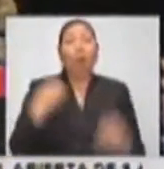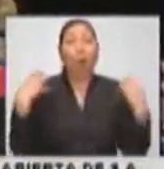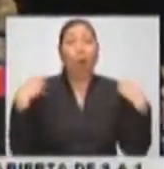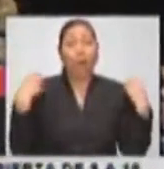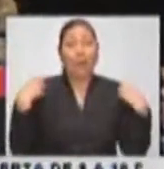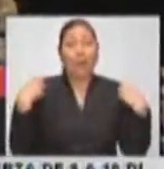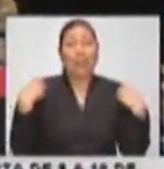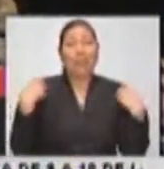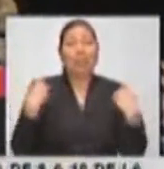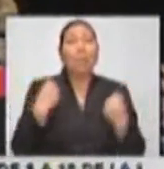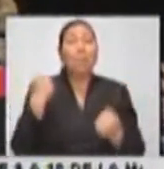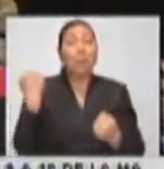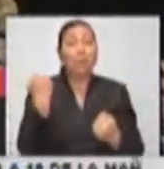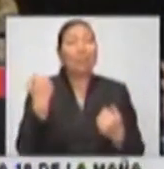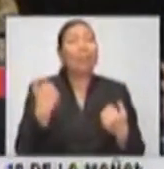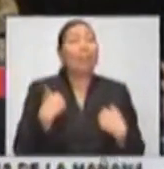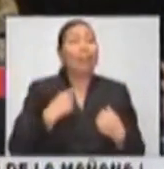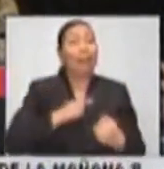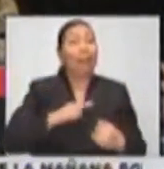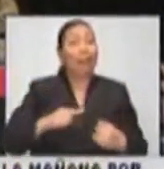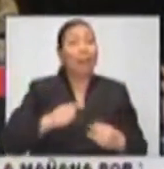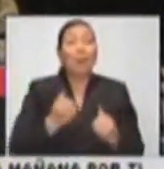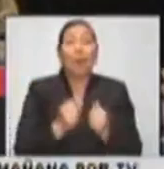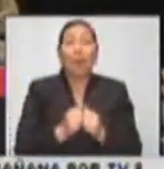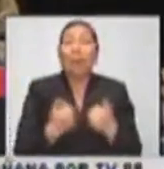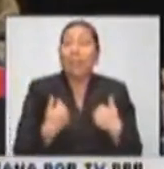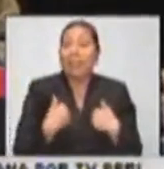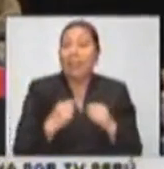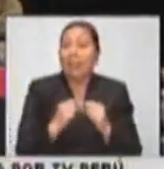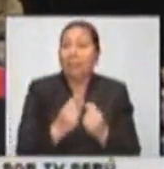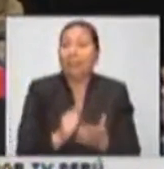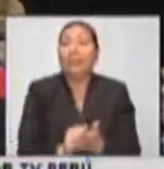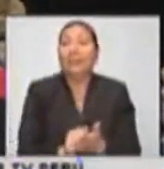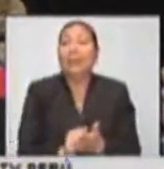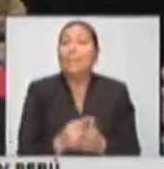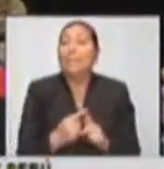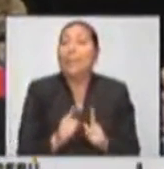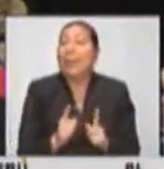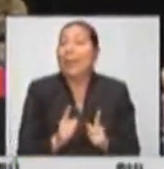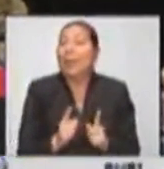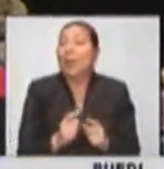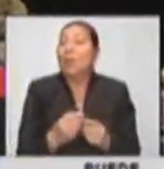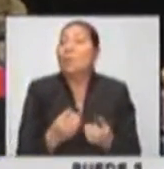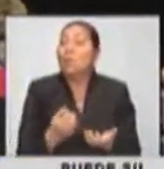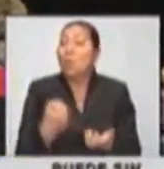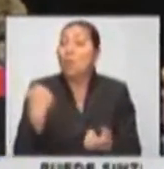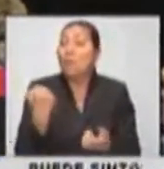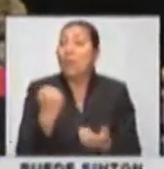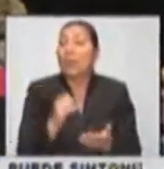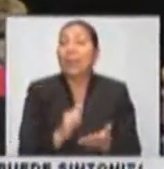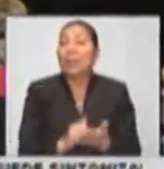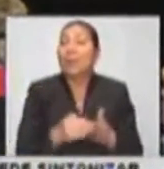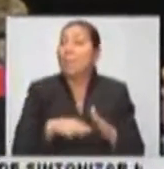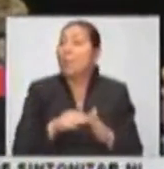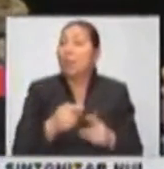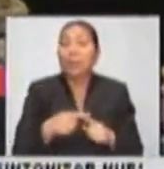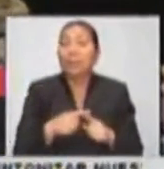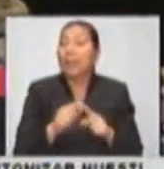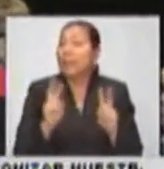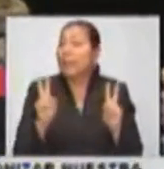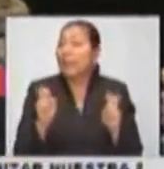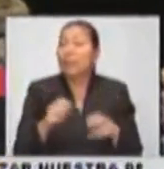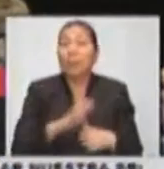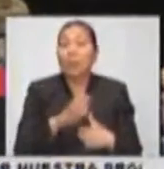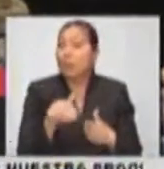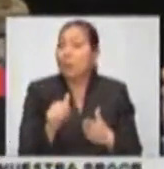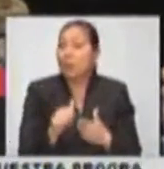del secretario, que son muy fuertes porque tiene una jefe de gabinete con la que también tenemos mucha discusión, que es muy fuerte, se meten en todos los temas, discuten